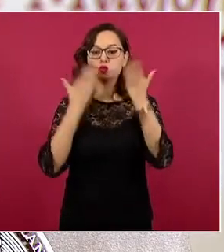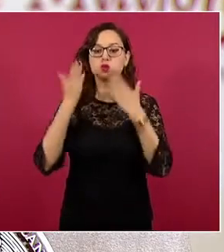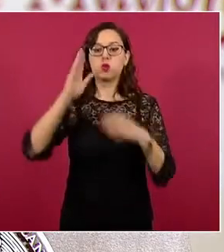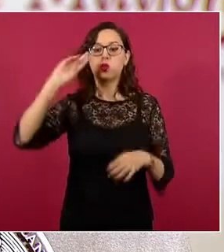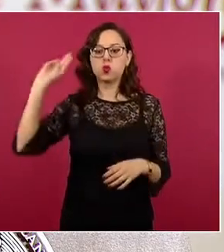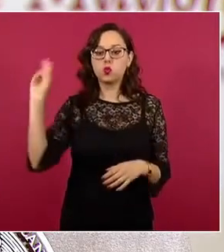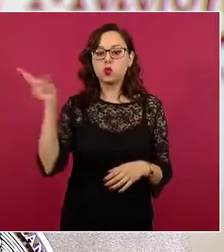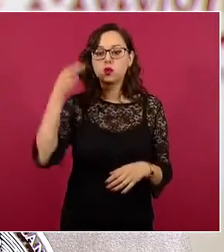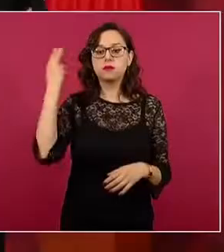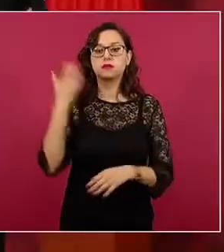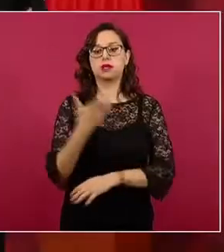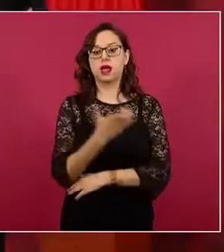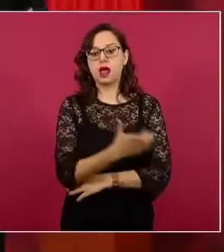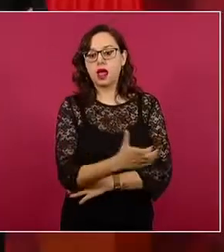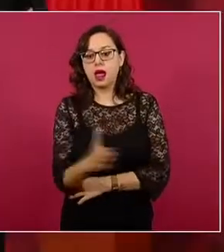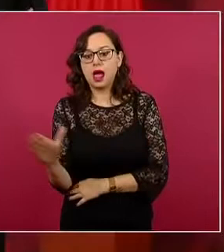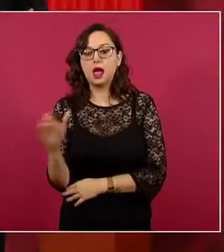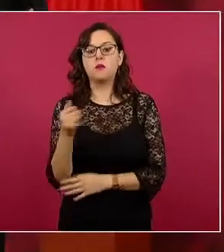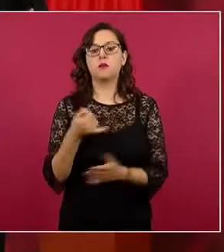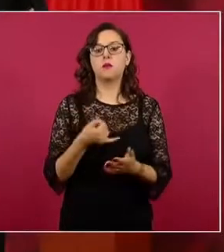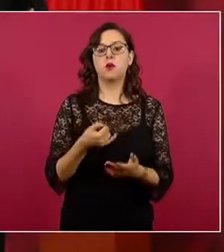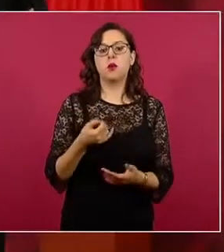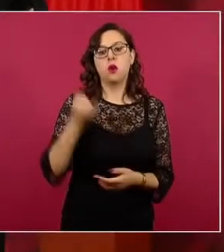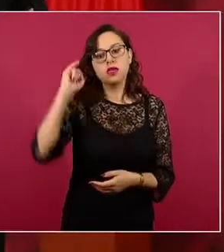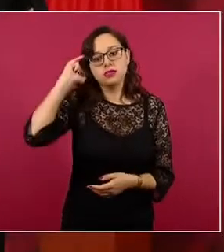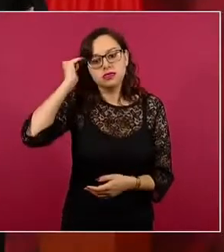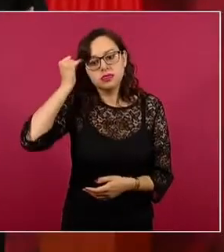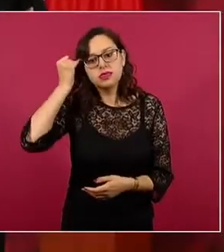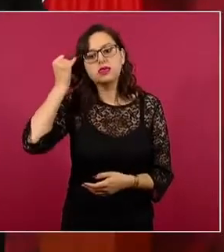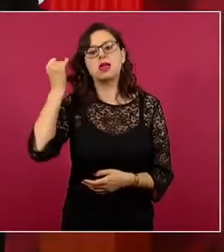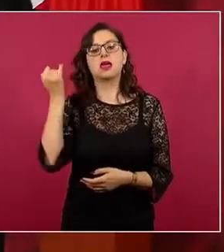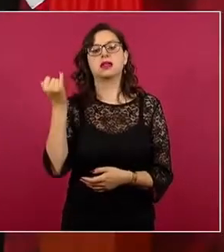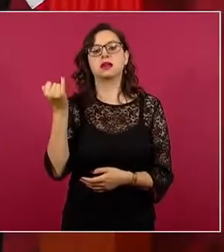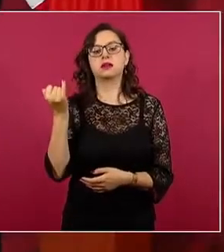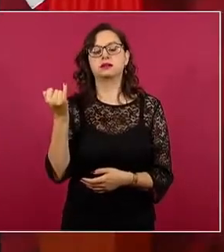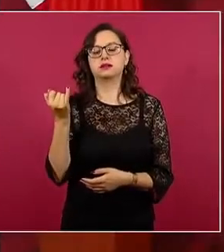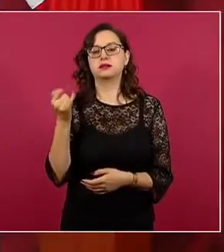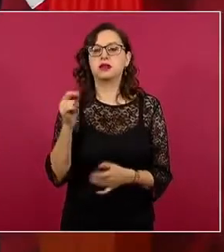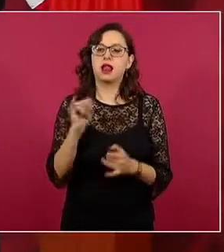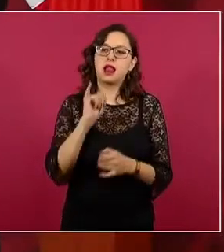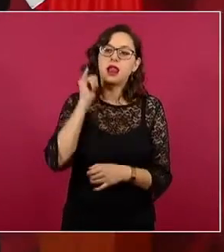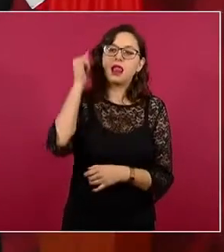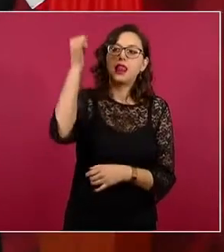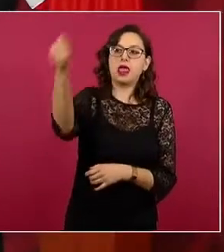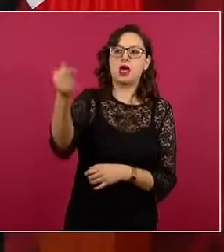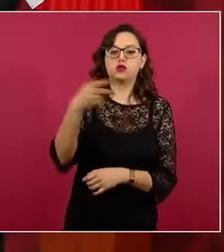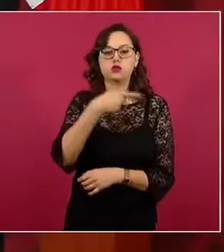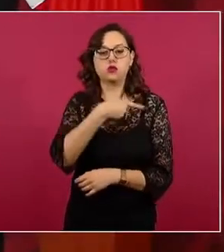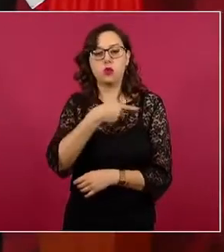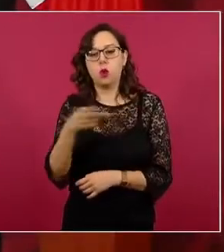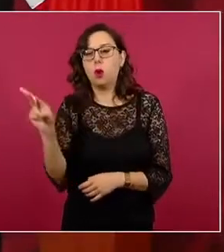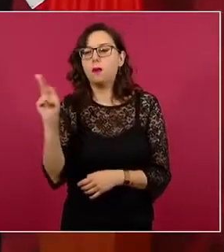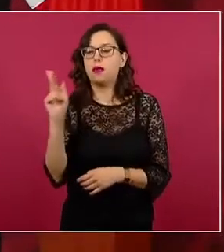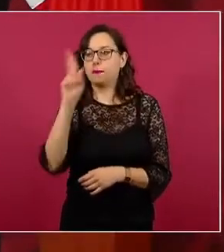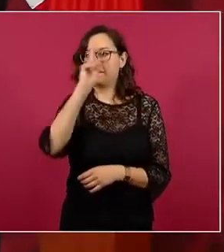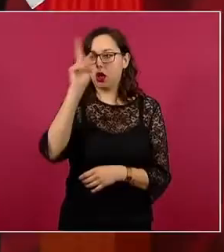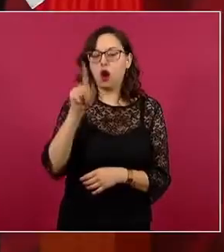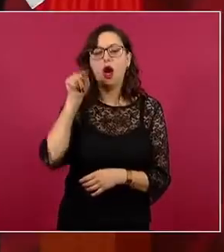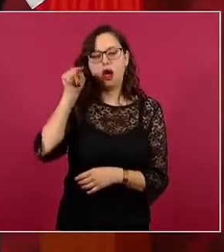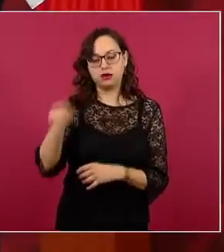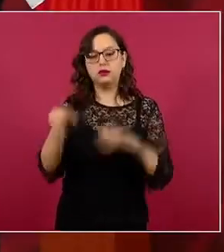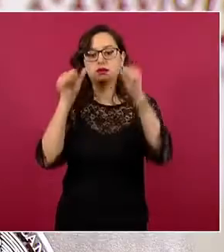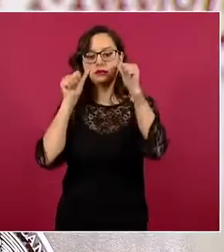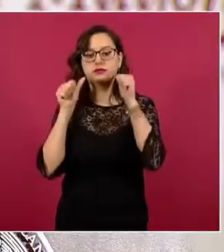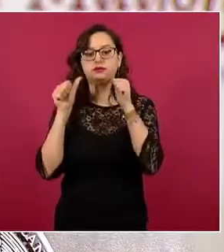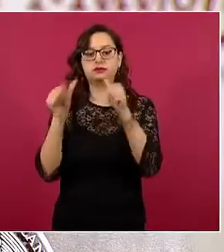universidades rurales indígenas, ubicados en localidades de alta y muy alta marginación. En este